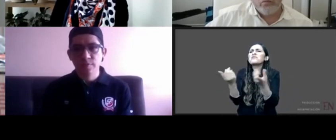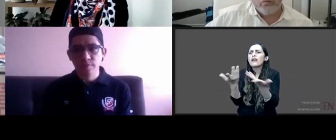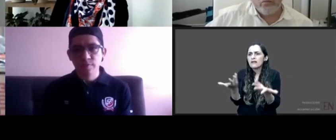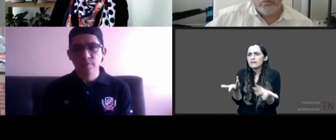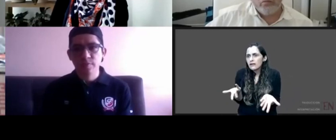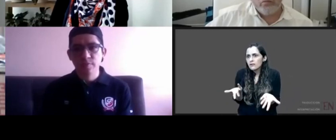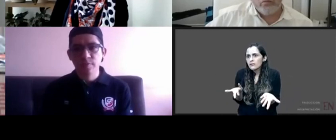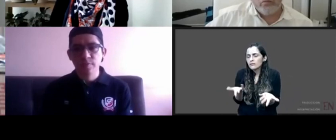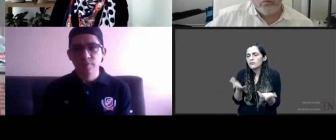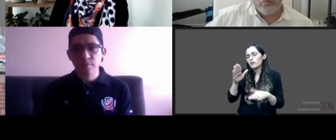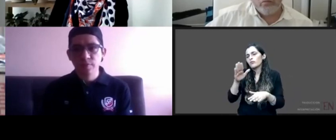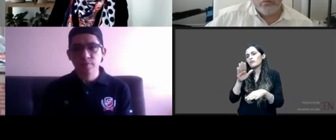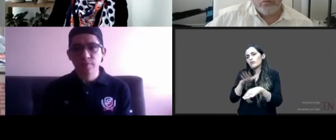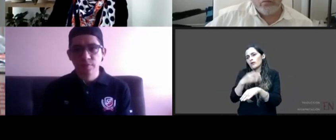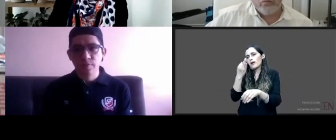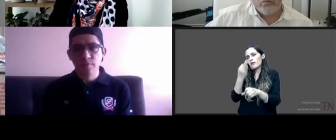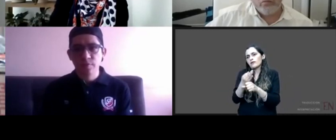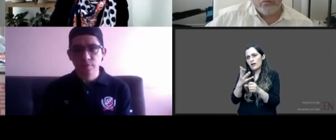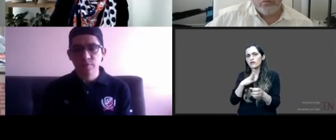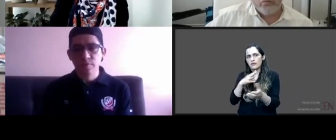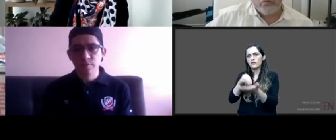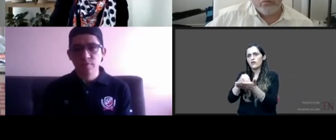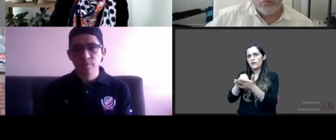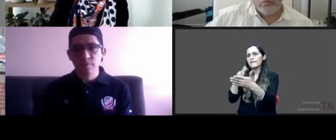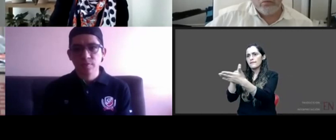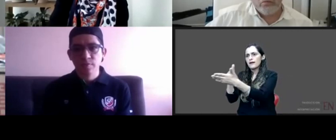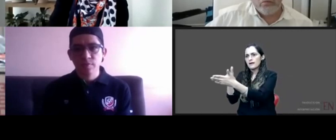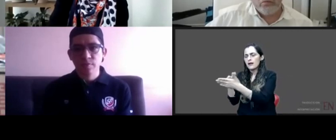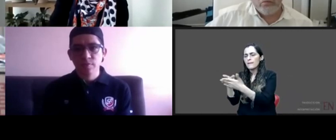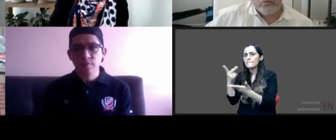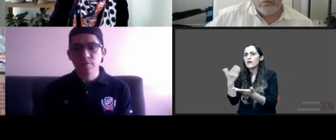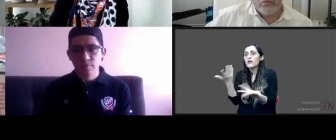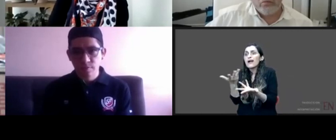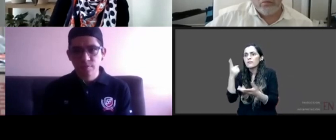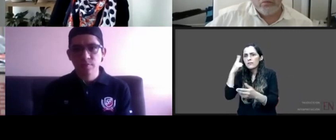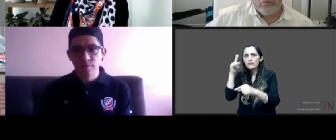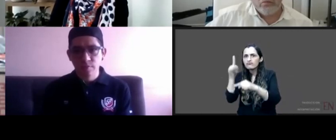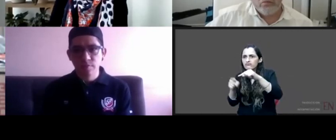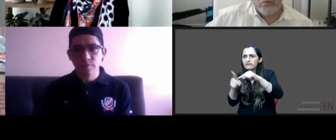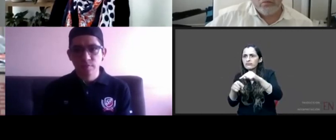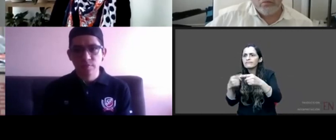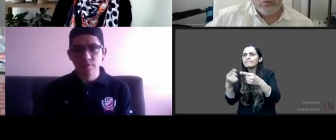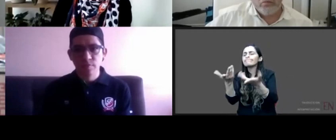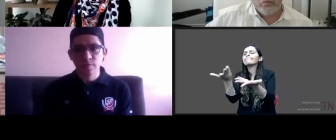estas brechas que existen. ¿Qué nos dices, Eric?